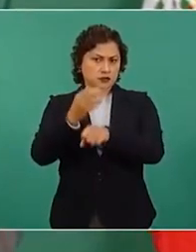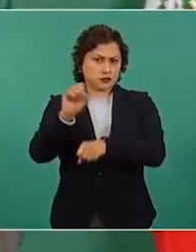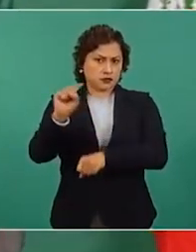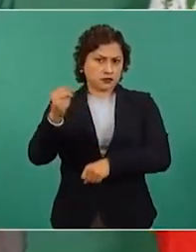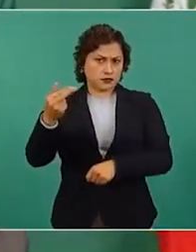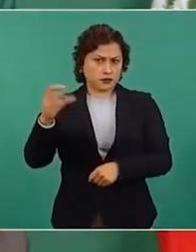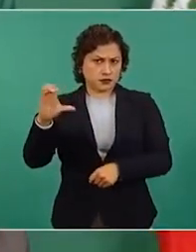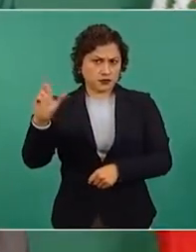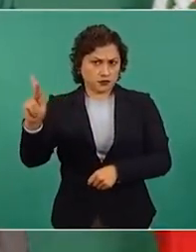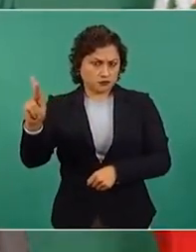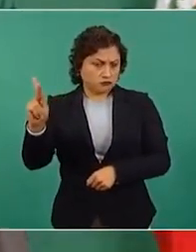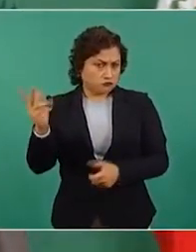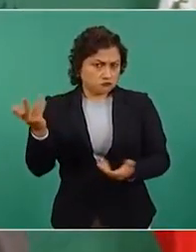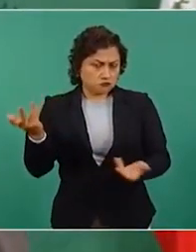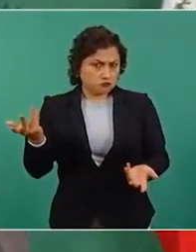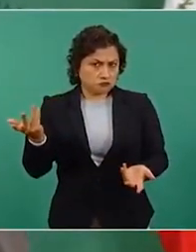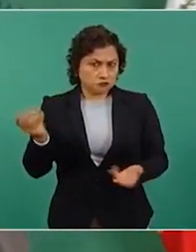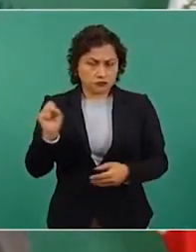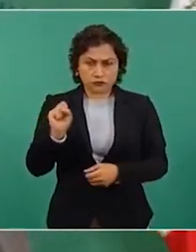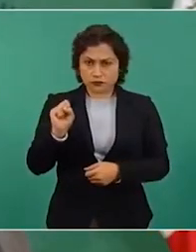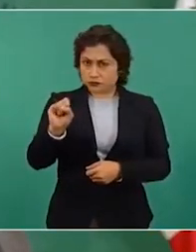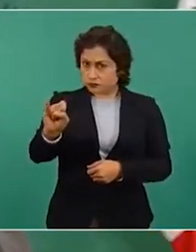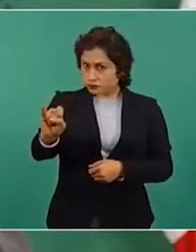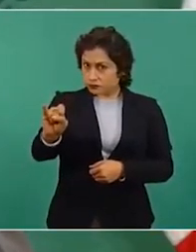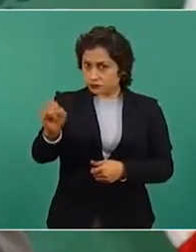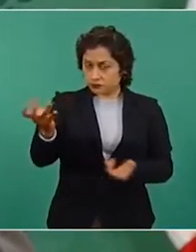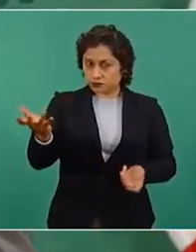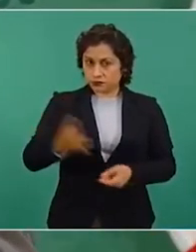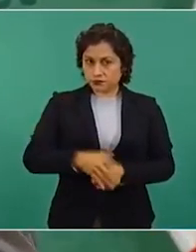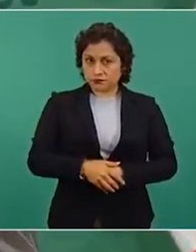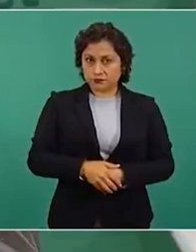Sí, no hay